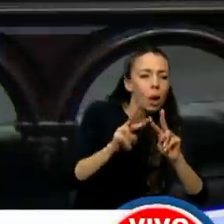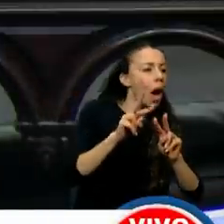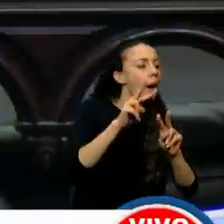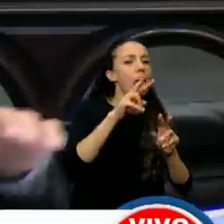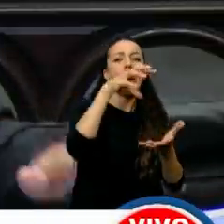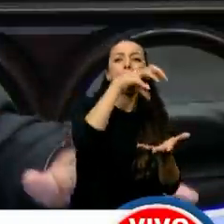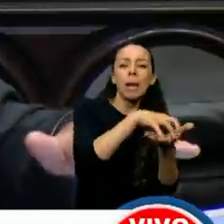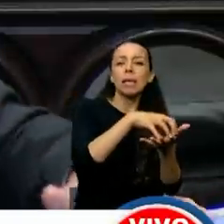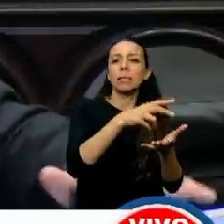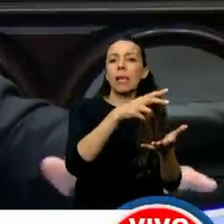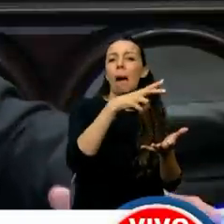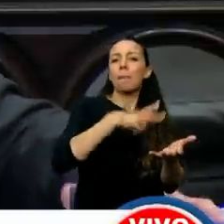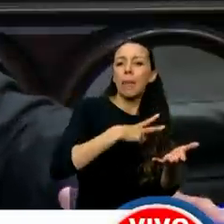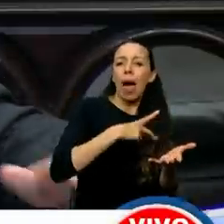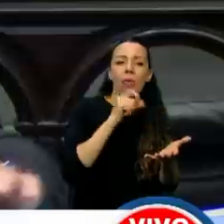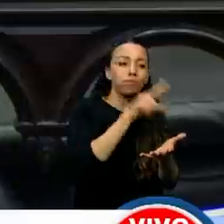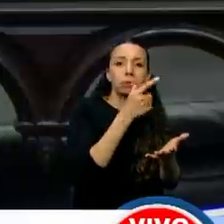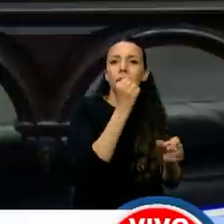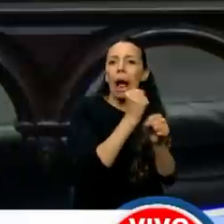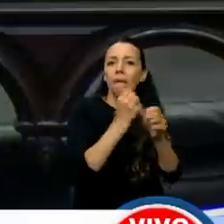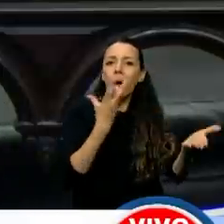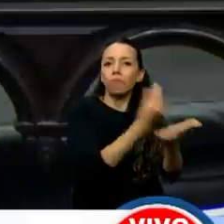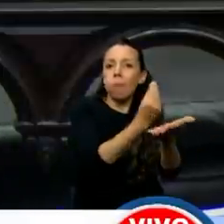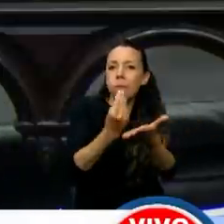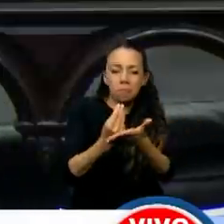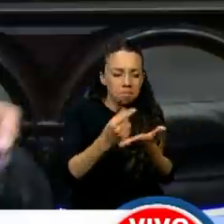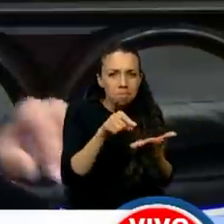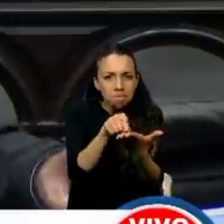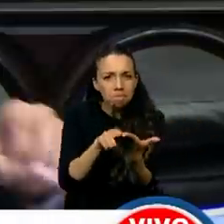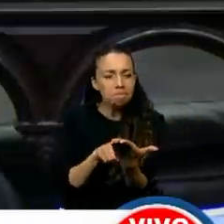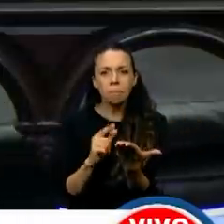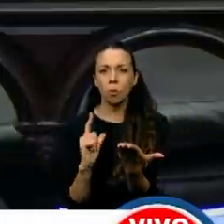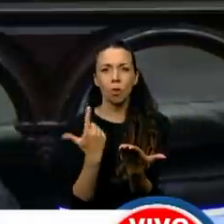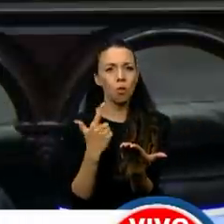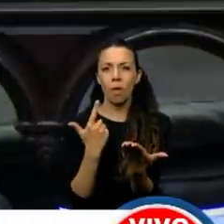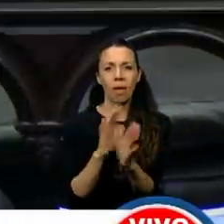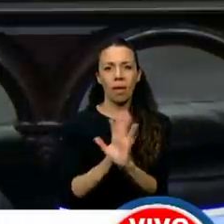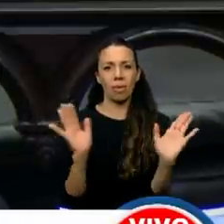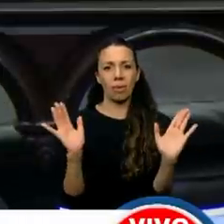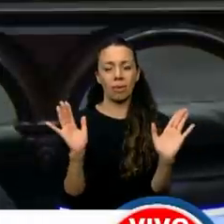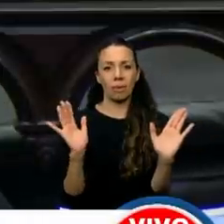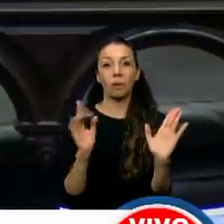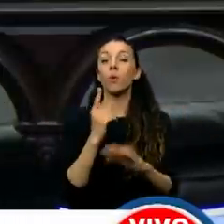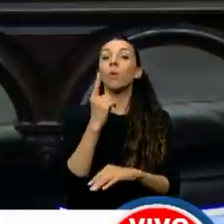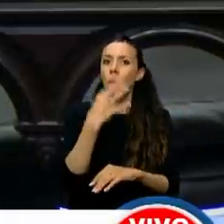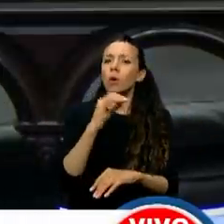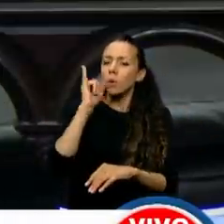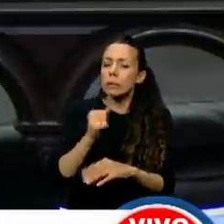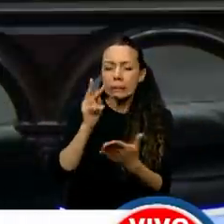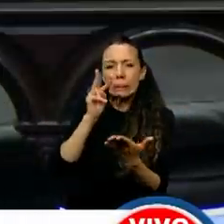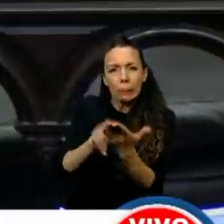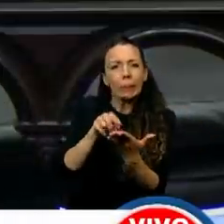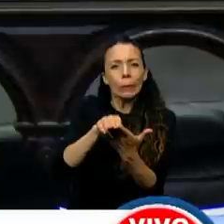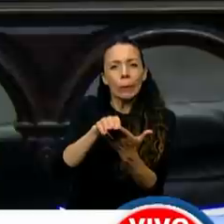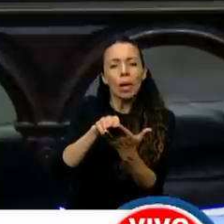que es lo que tenemos que generar en la argentina la única expresión vinculada con la recuperación económica